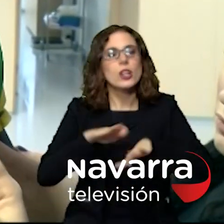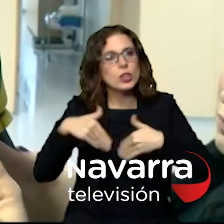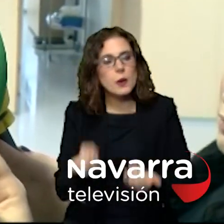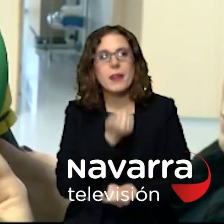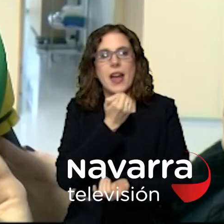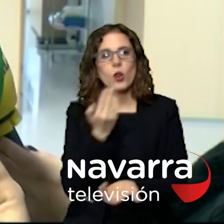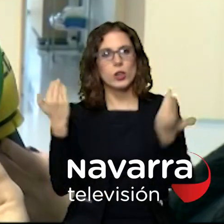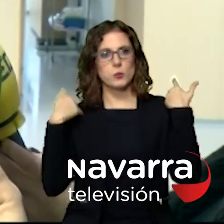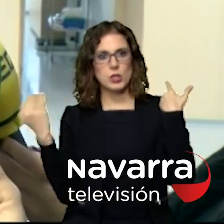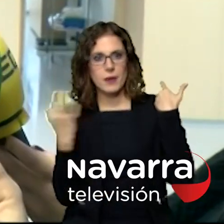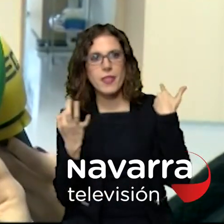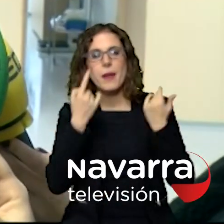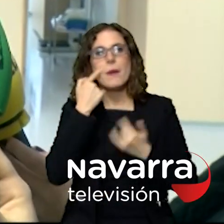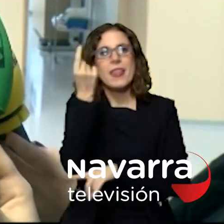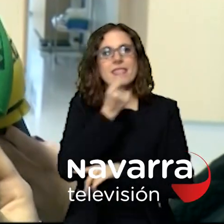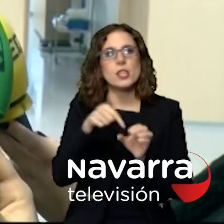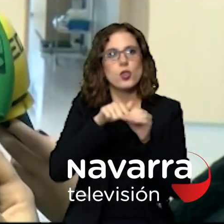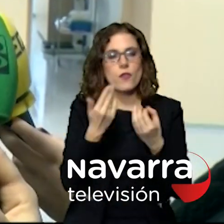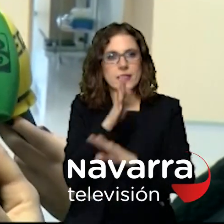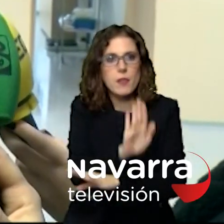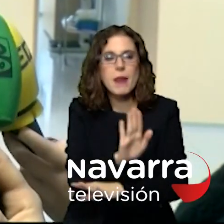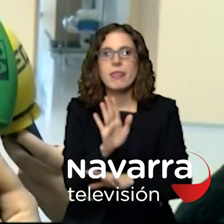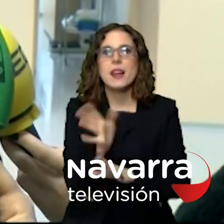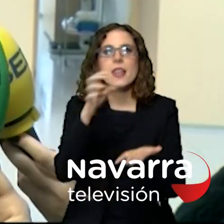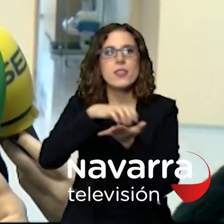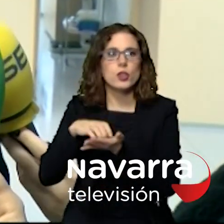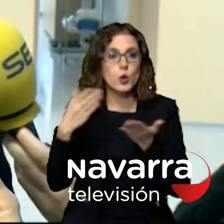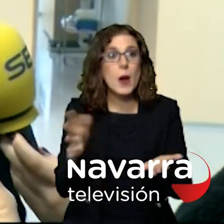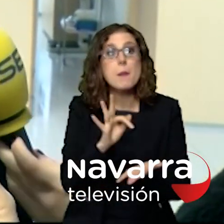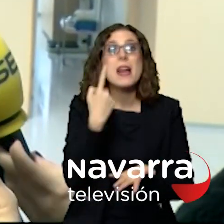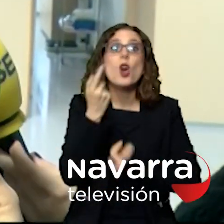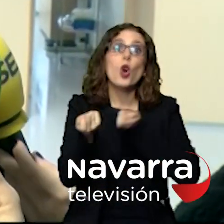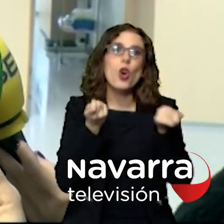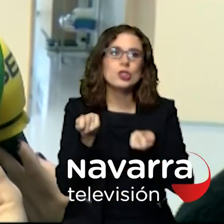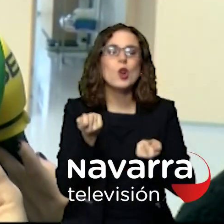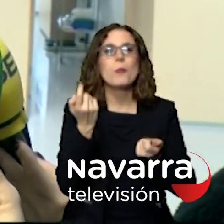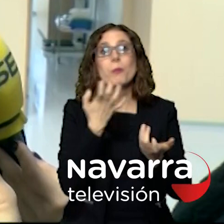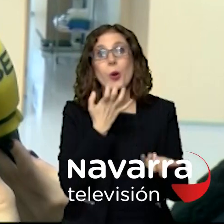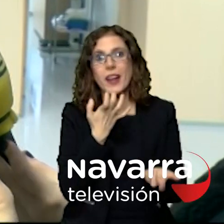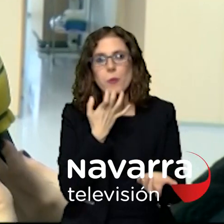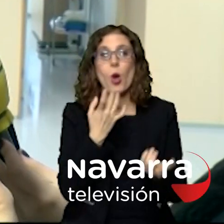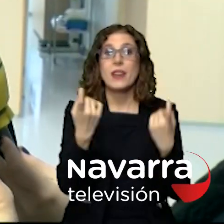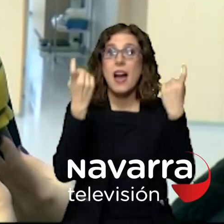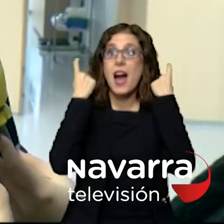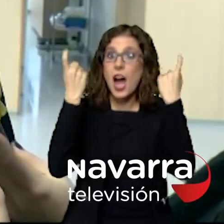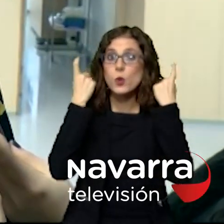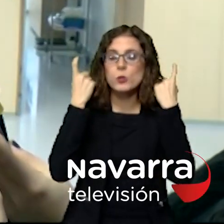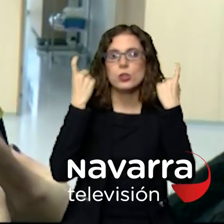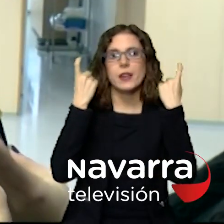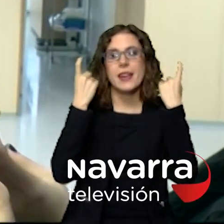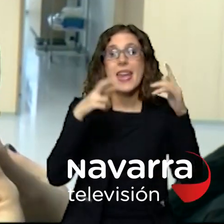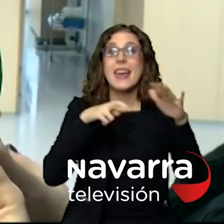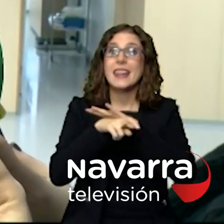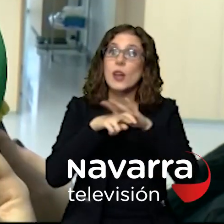de la oferta de plazas y en el control de determinadas tendencias, que es la de que el alumnado con menos